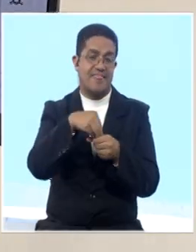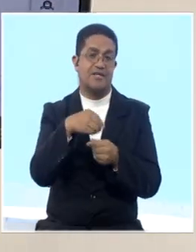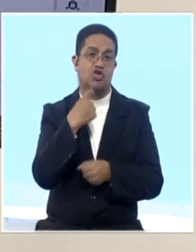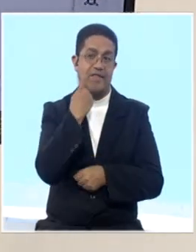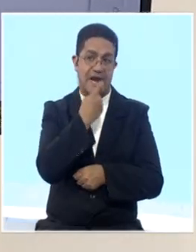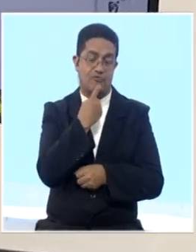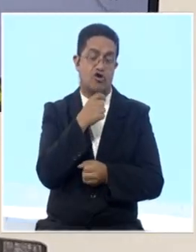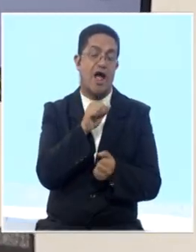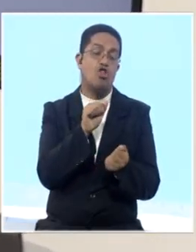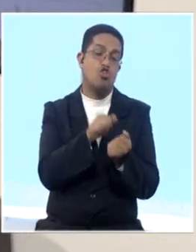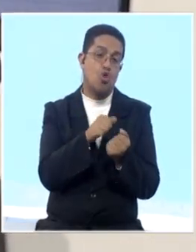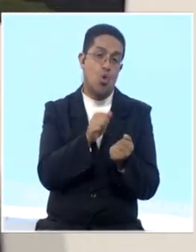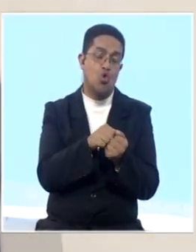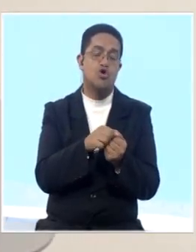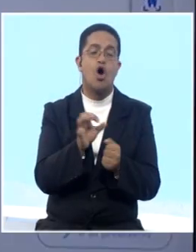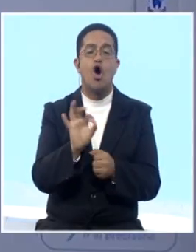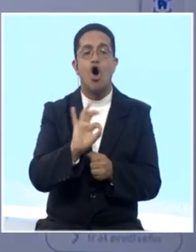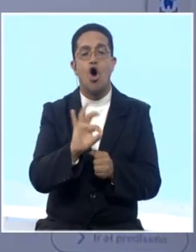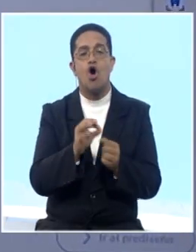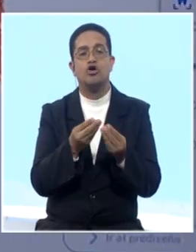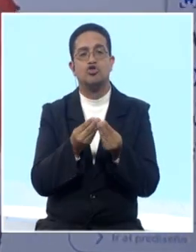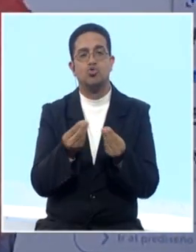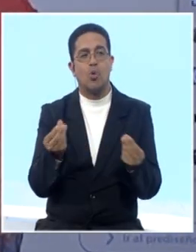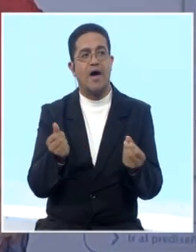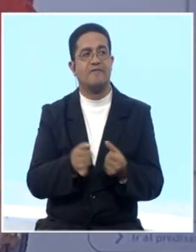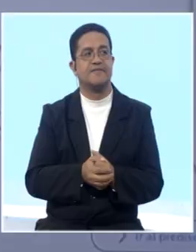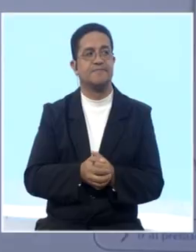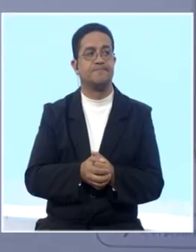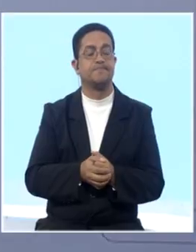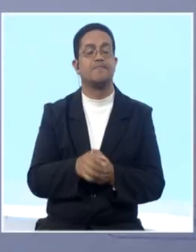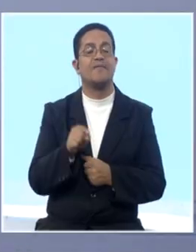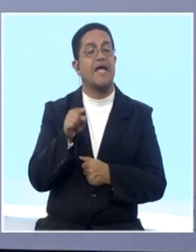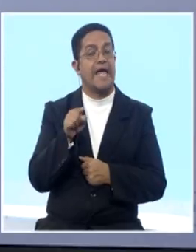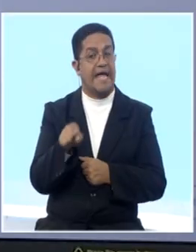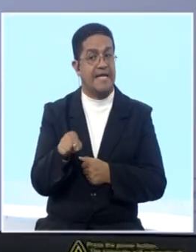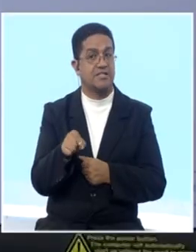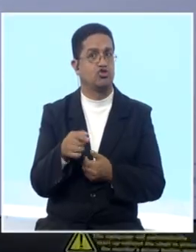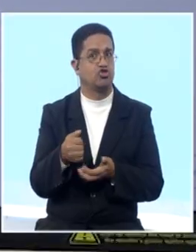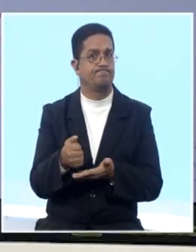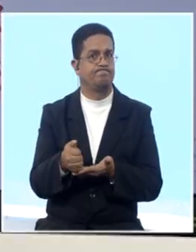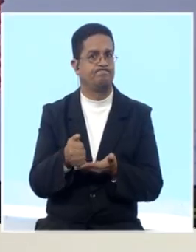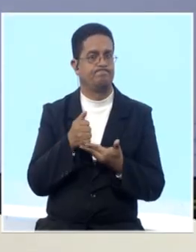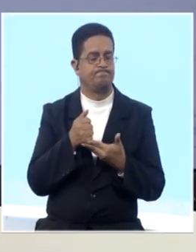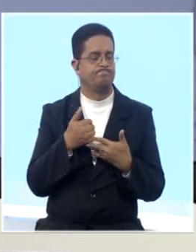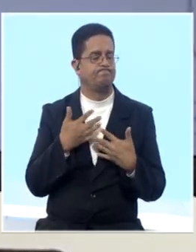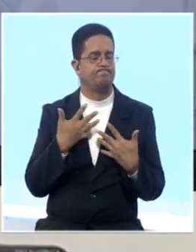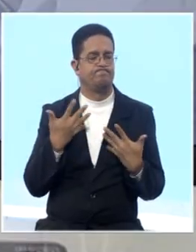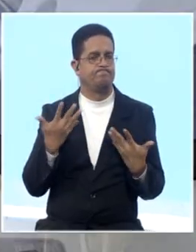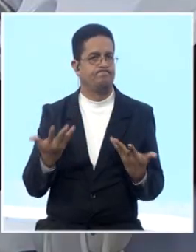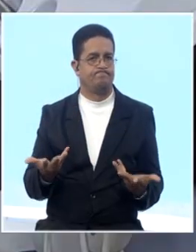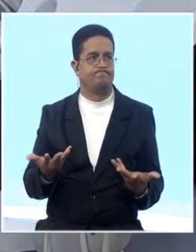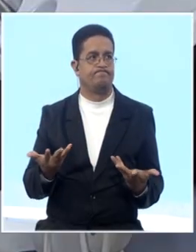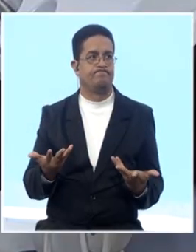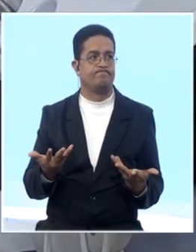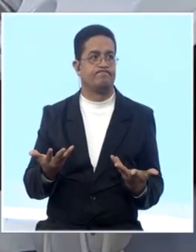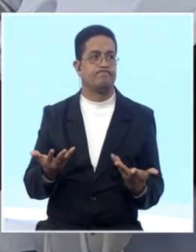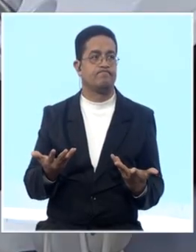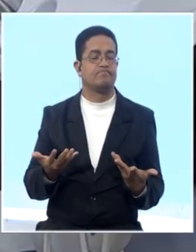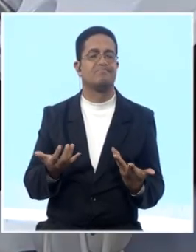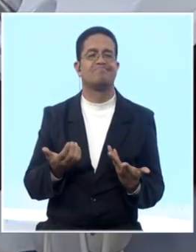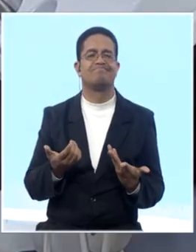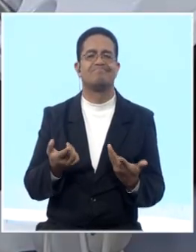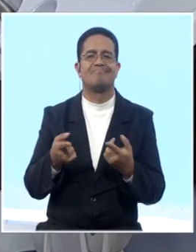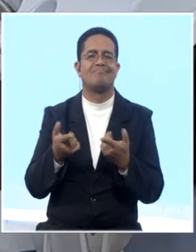tejidos duros como tejidos blandos. La ventaja de este dispositivo obviamente es, ya no volvemos a esa era